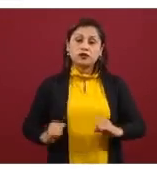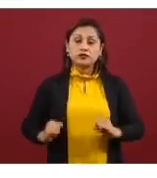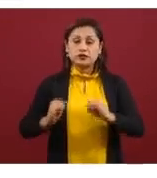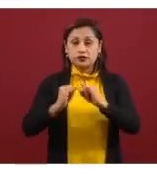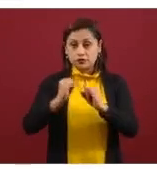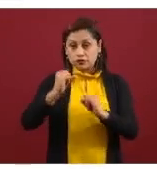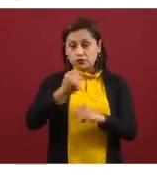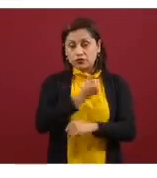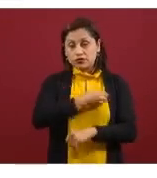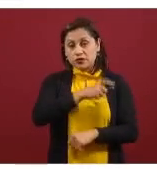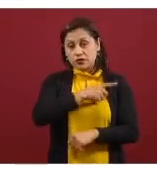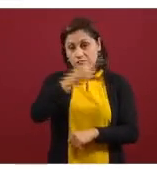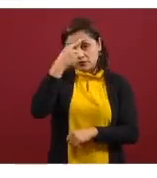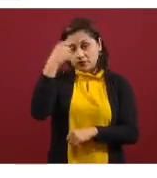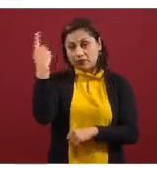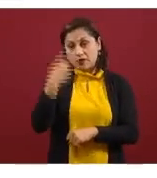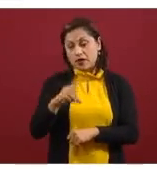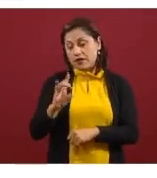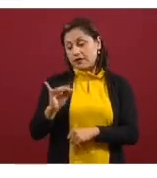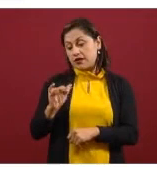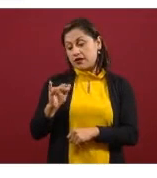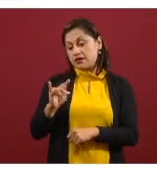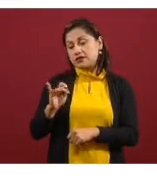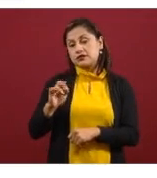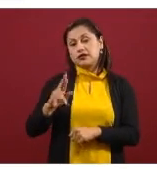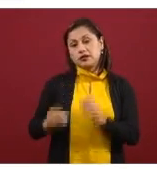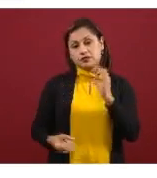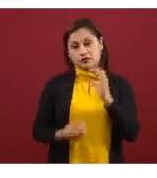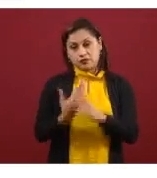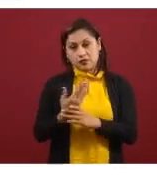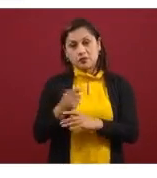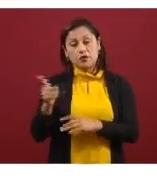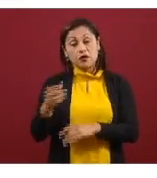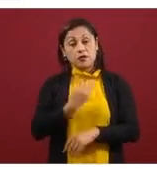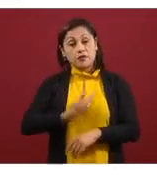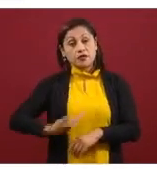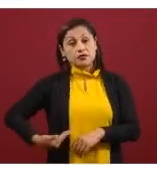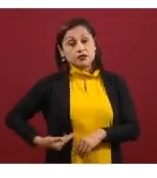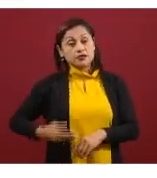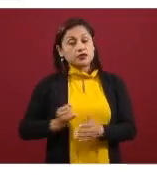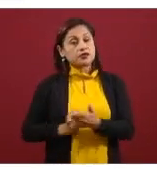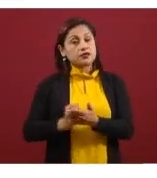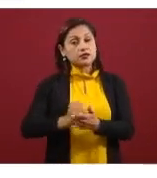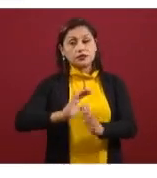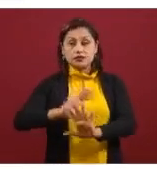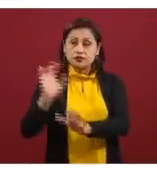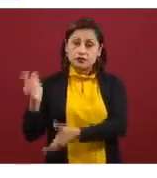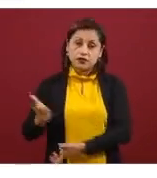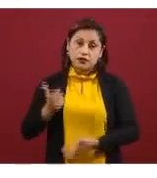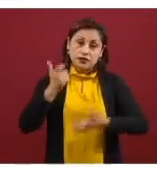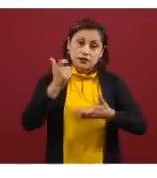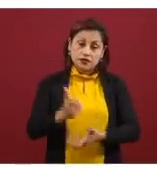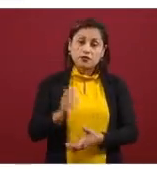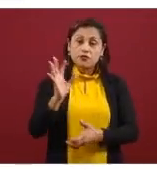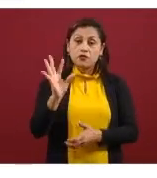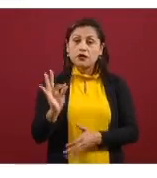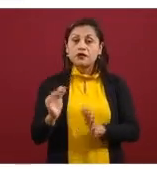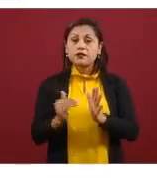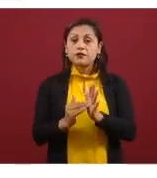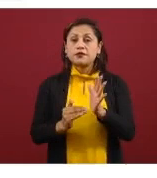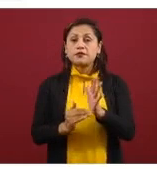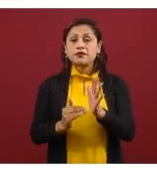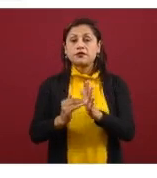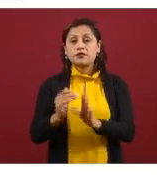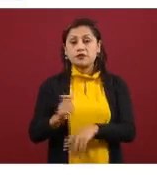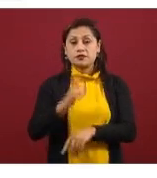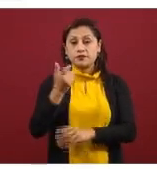Bienestar. Para ello, el señor presidente ha decidido ampliar la inversión en 40 mil millones de pesos en el